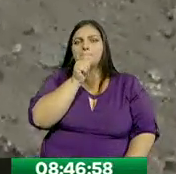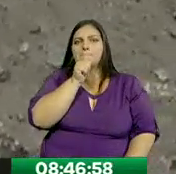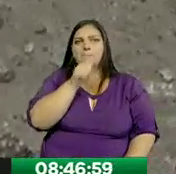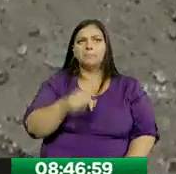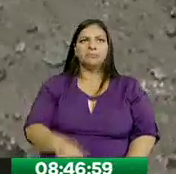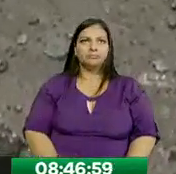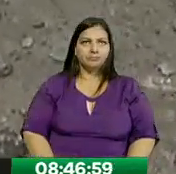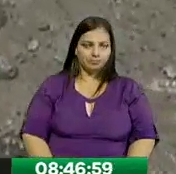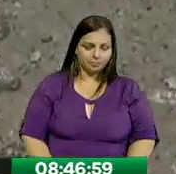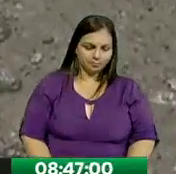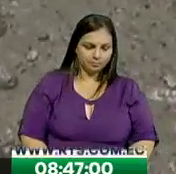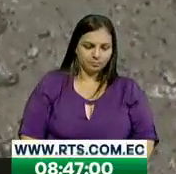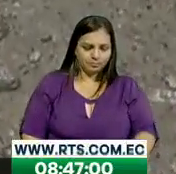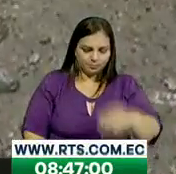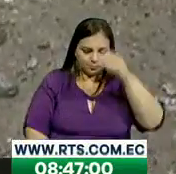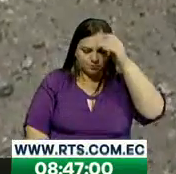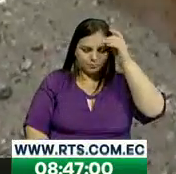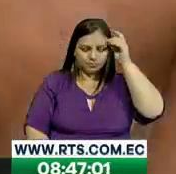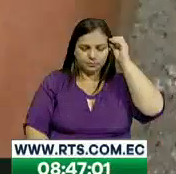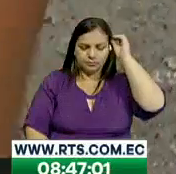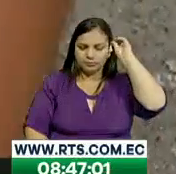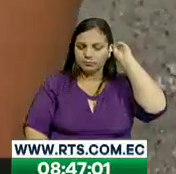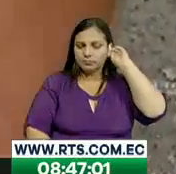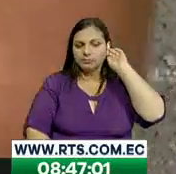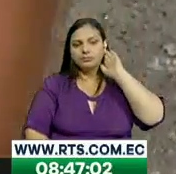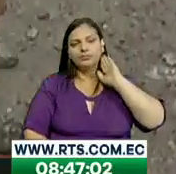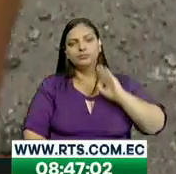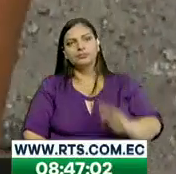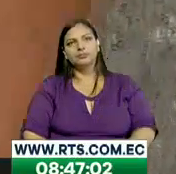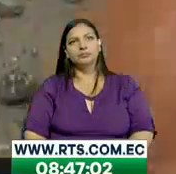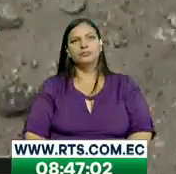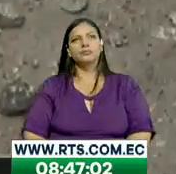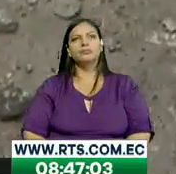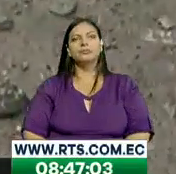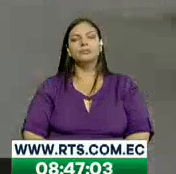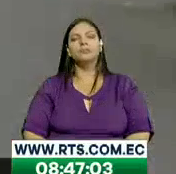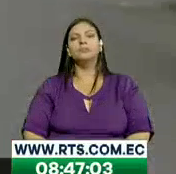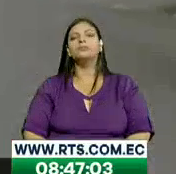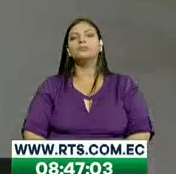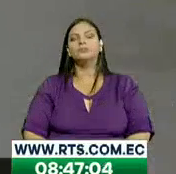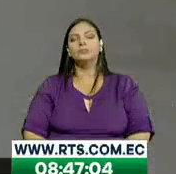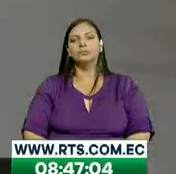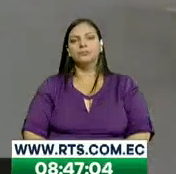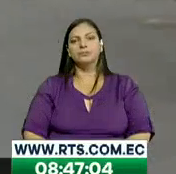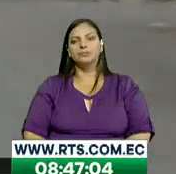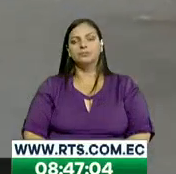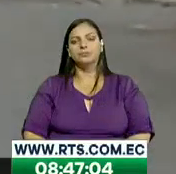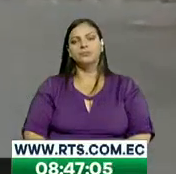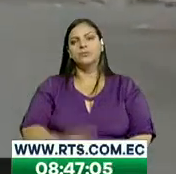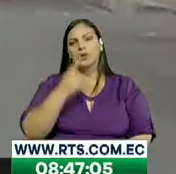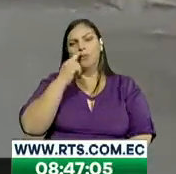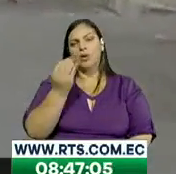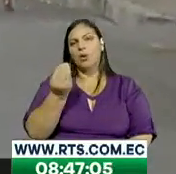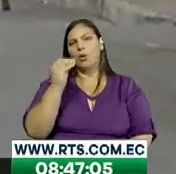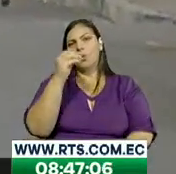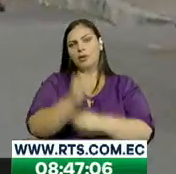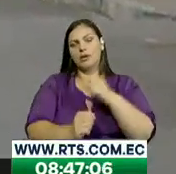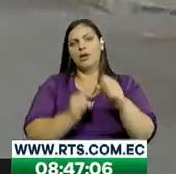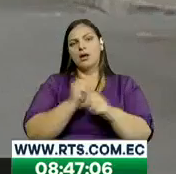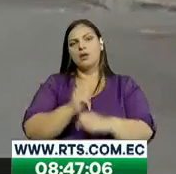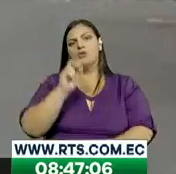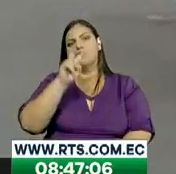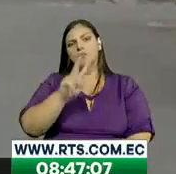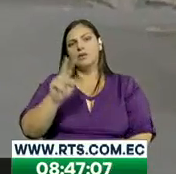El hecho se registró alrededor de las 19 horas del sábado 10 de noviembre. La víctima de 23 años salió desde su casa